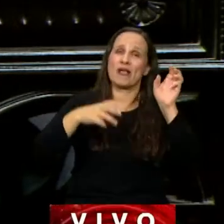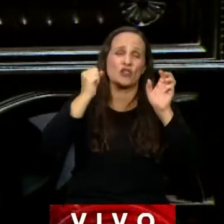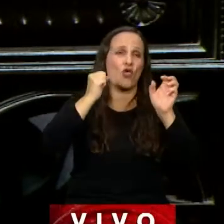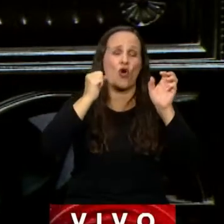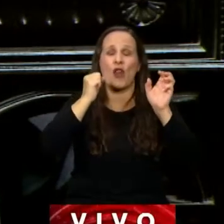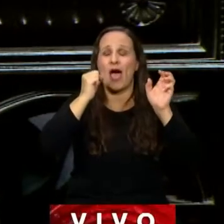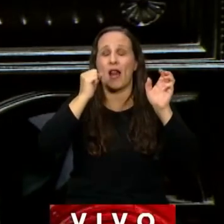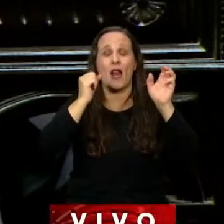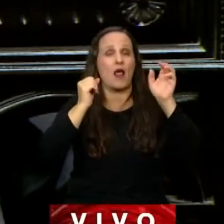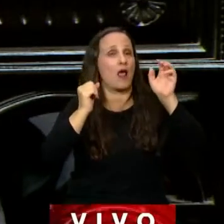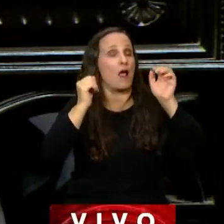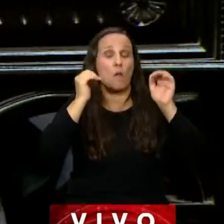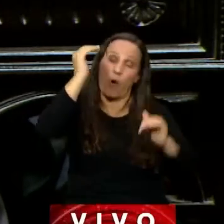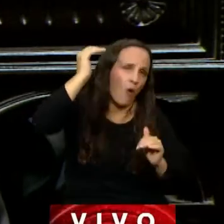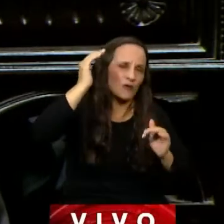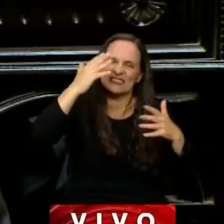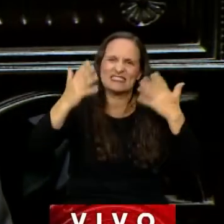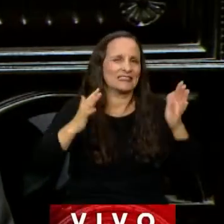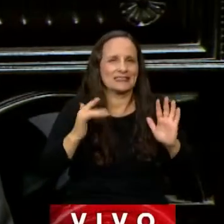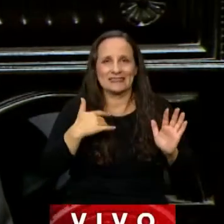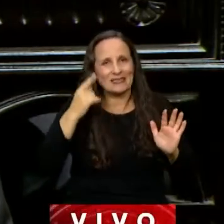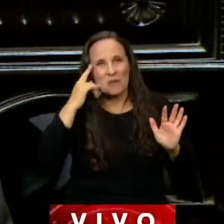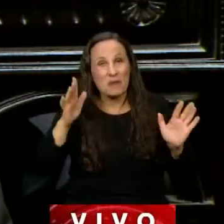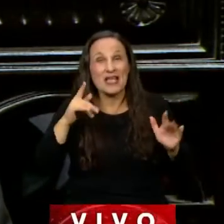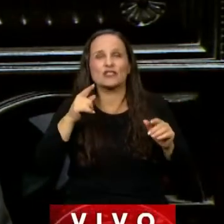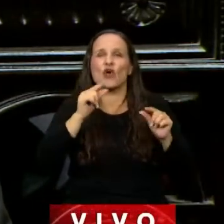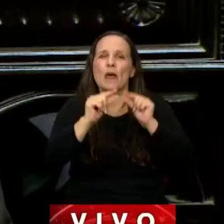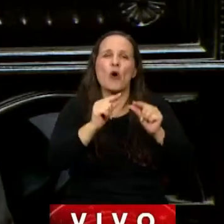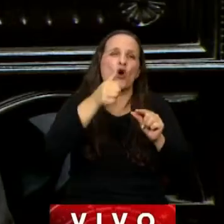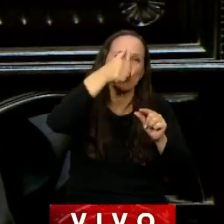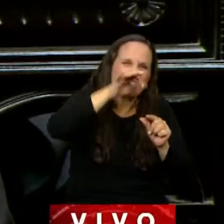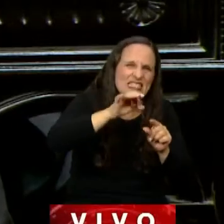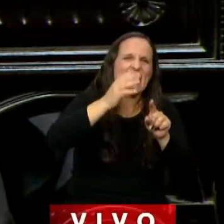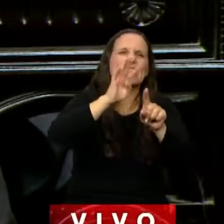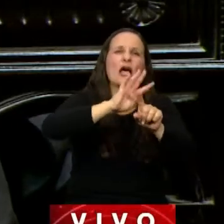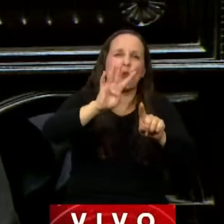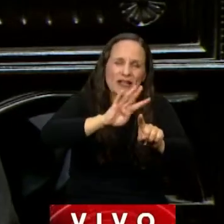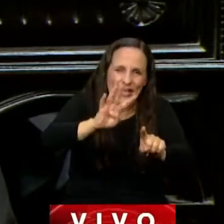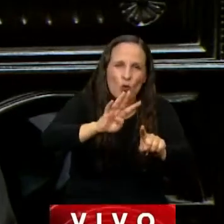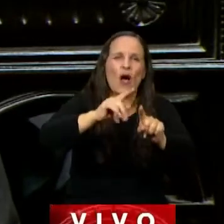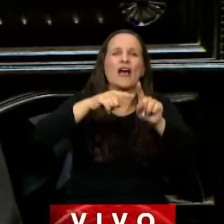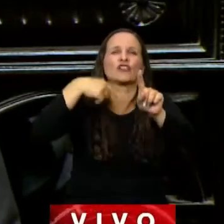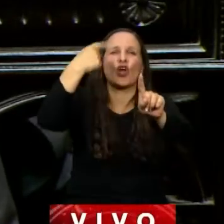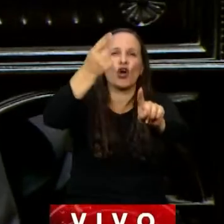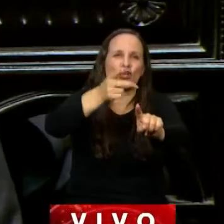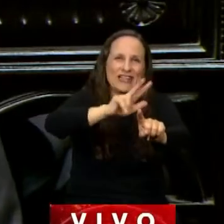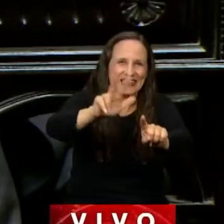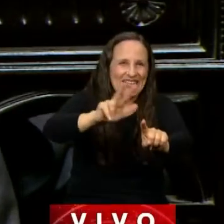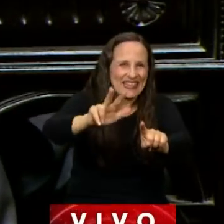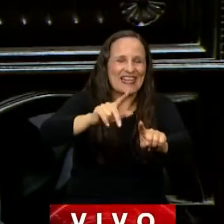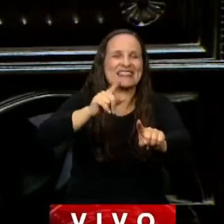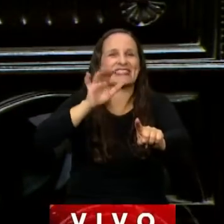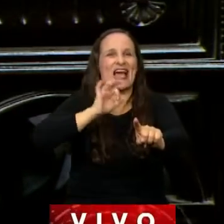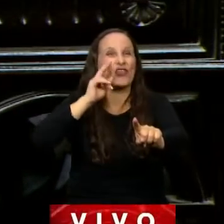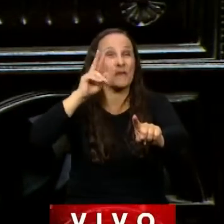Creo que plantearse una perspectiva de descenso, 60, 44 en el 2024, 33 en el